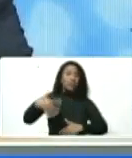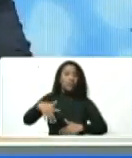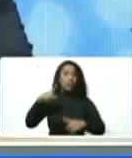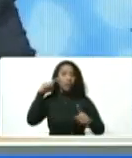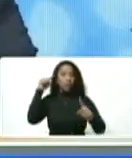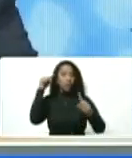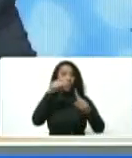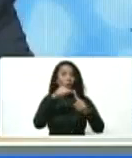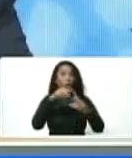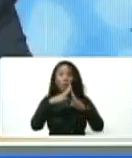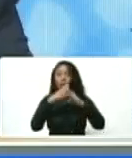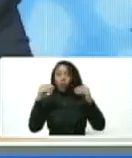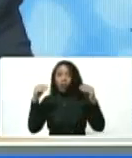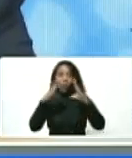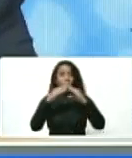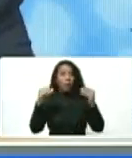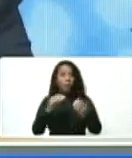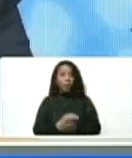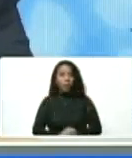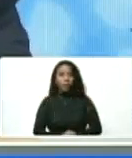allá, todo.